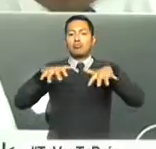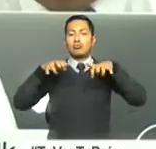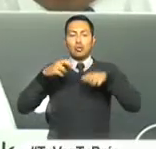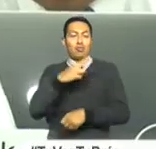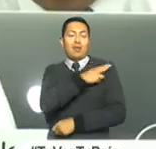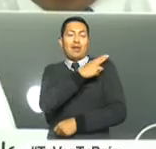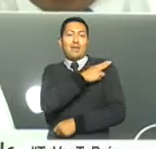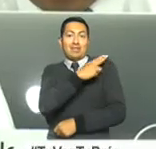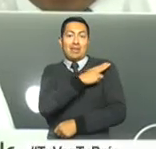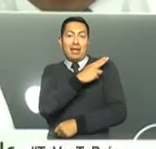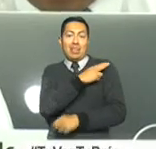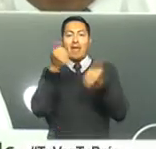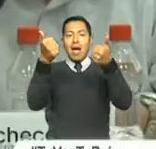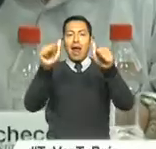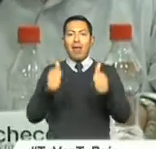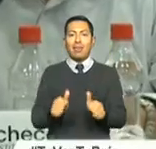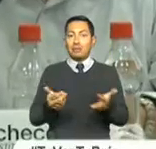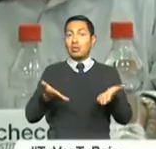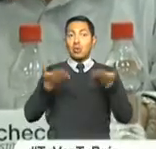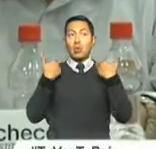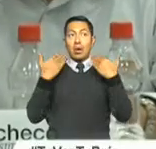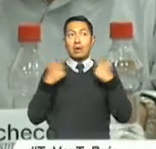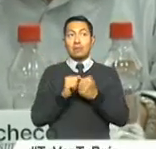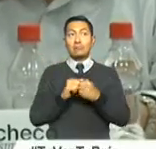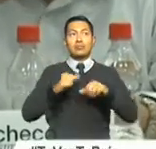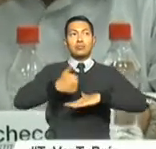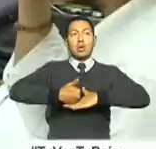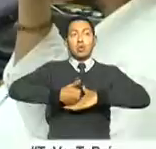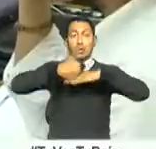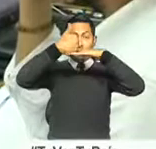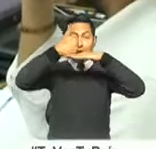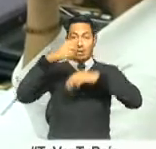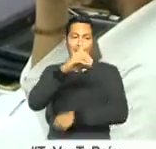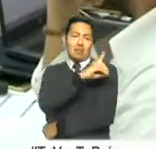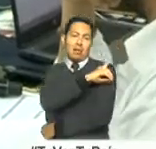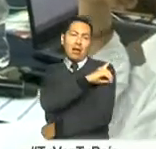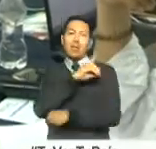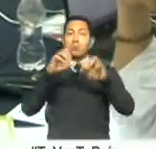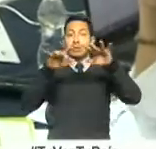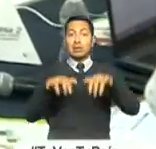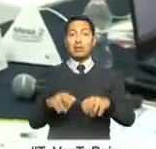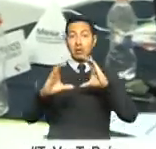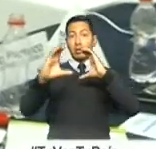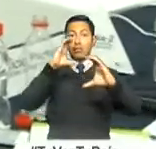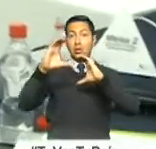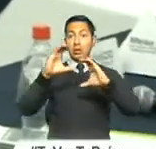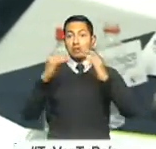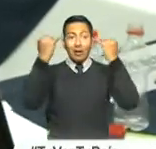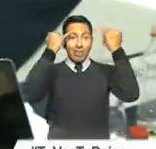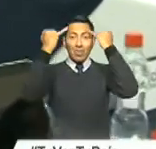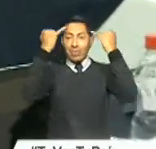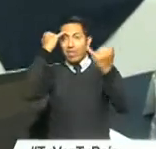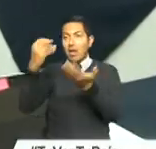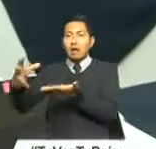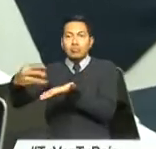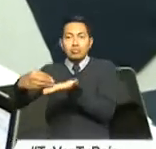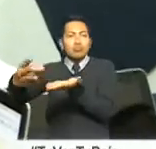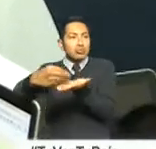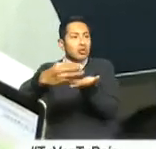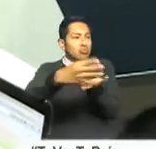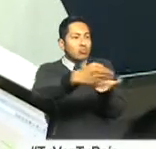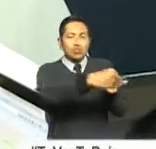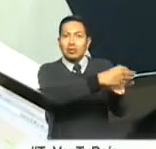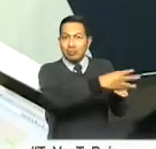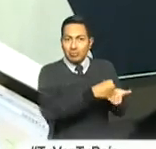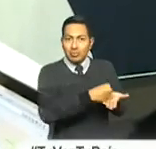Artes, las autoridades y delegados de la Secretaría de Comunicación continuaron recogiendo los aportes y observaciones a la